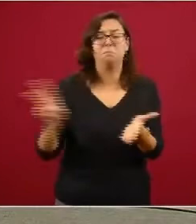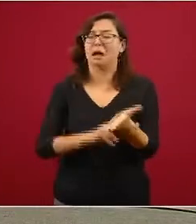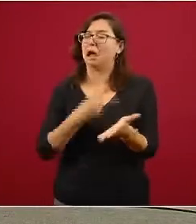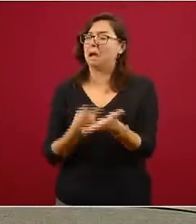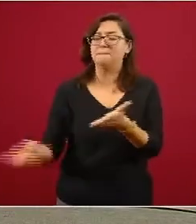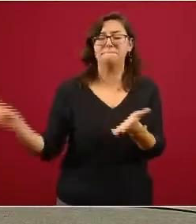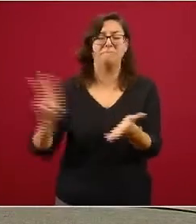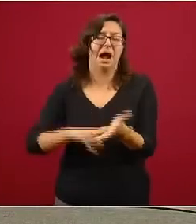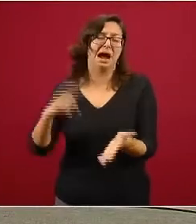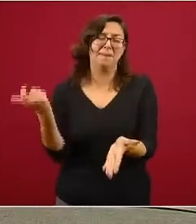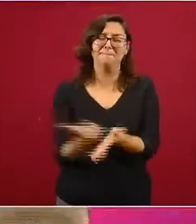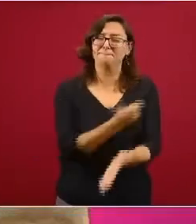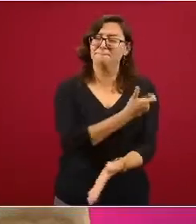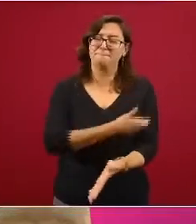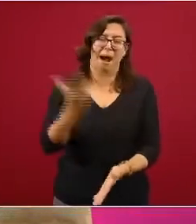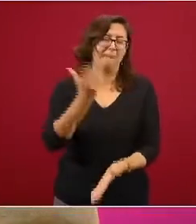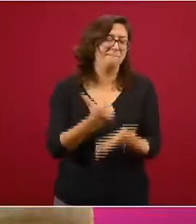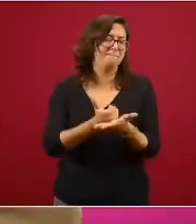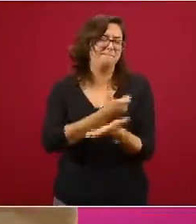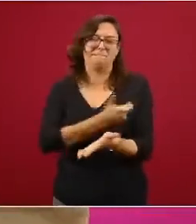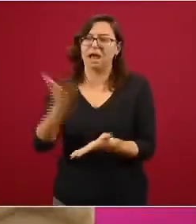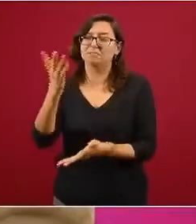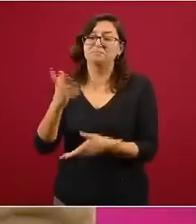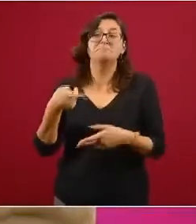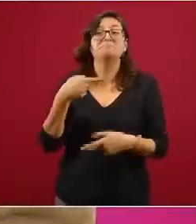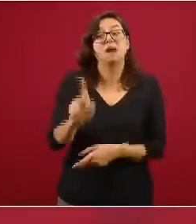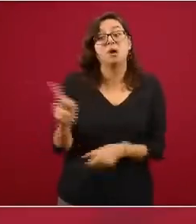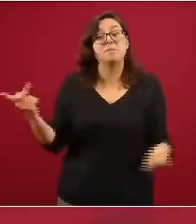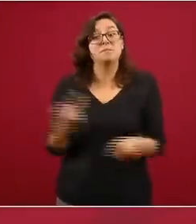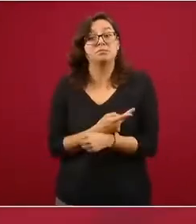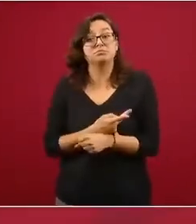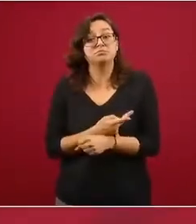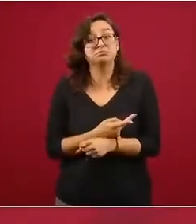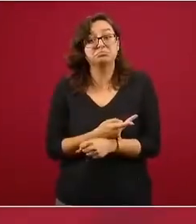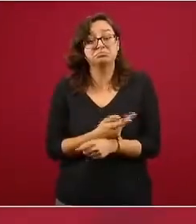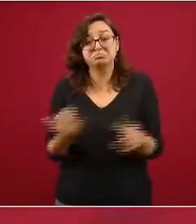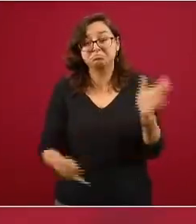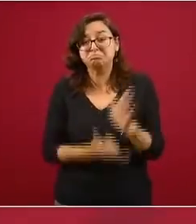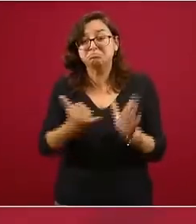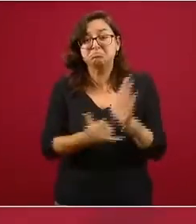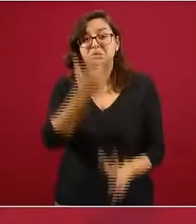sobreprecios muy notorios, pero al final quedaron las obras en obra negra